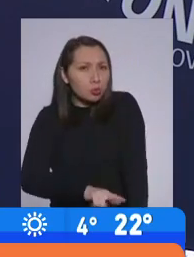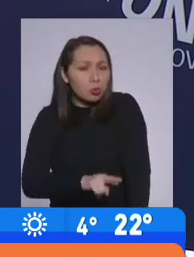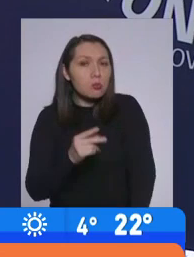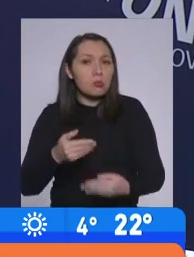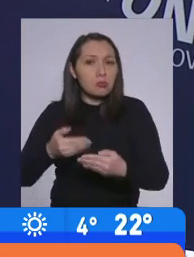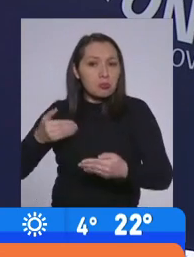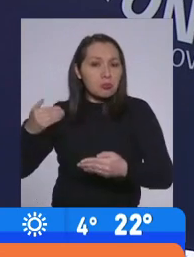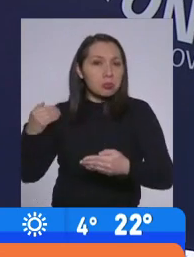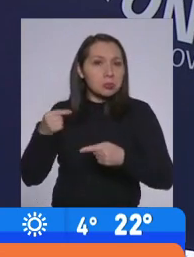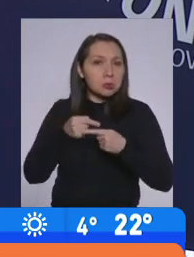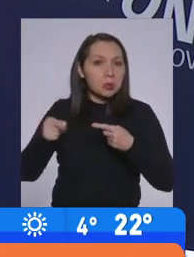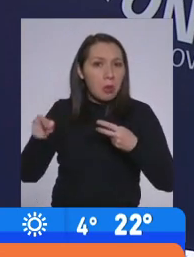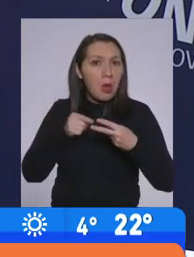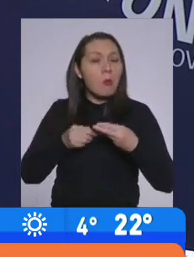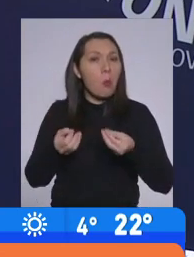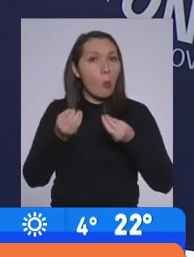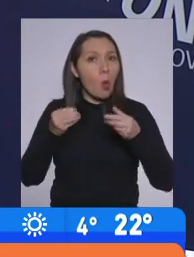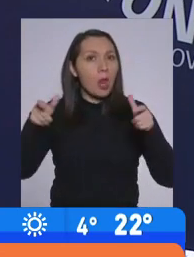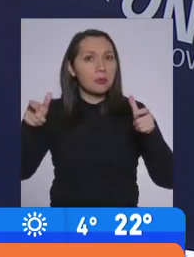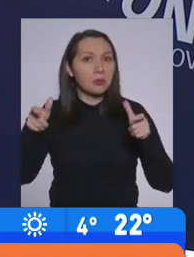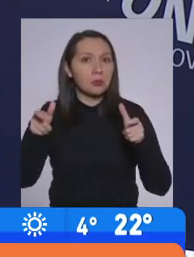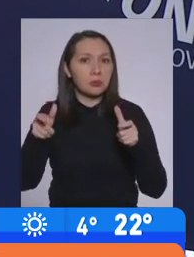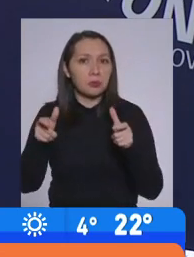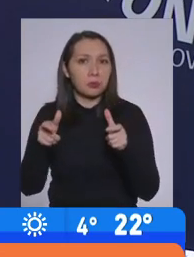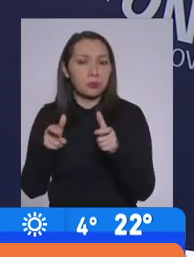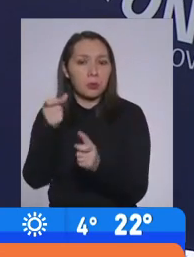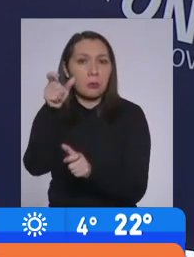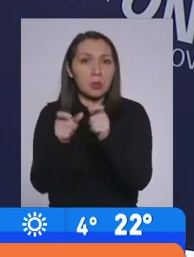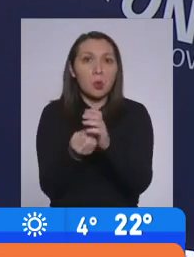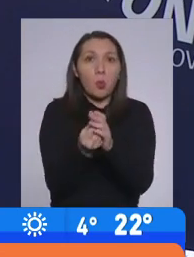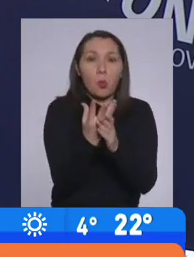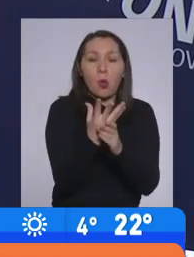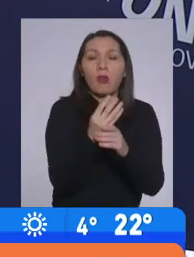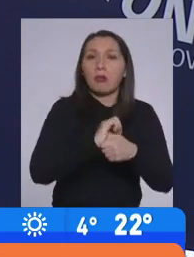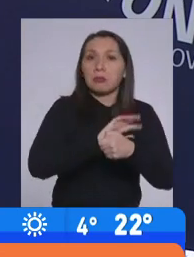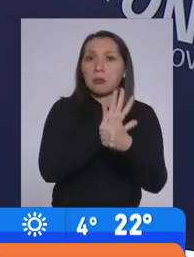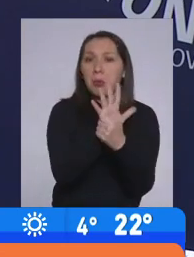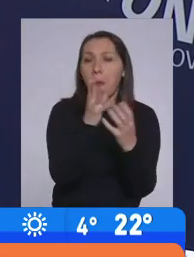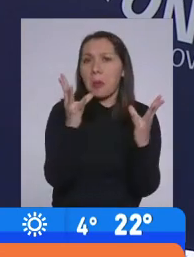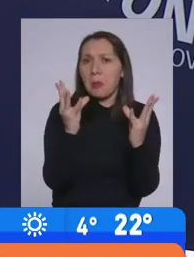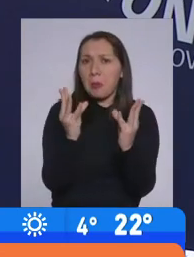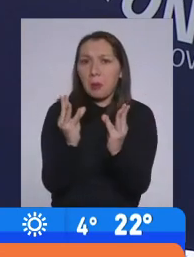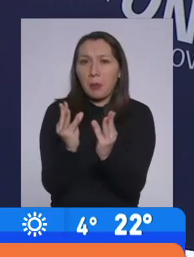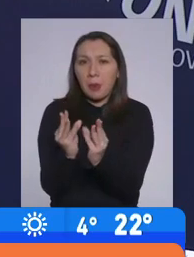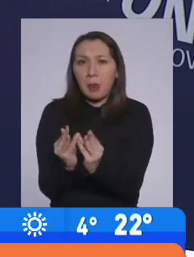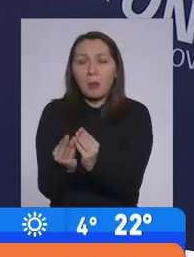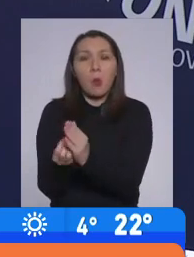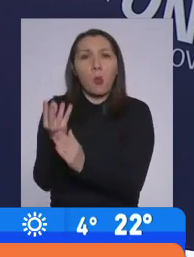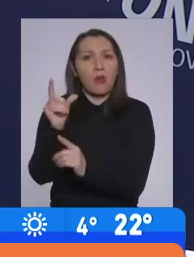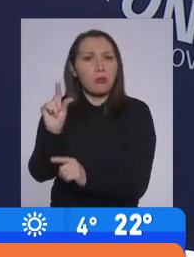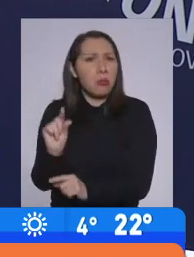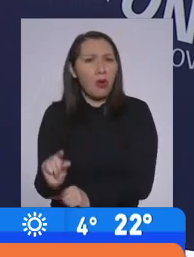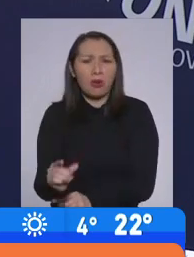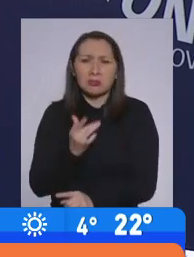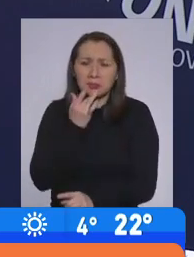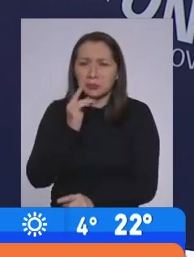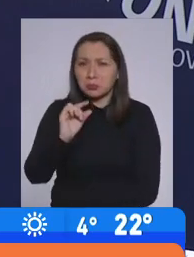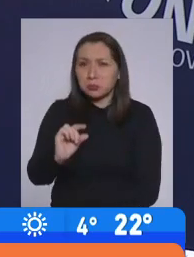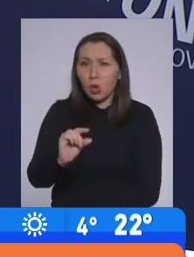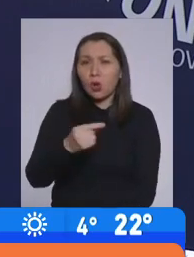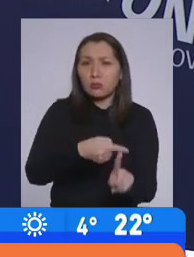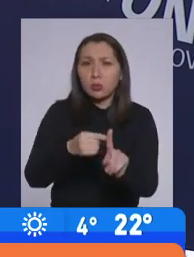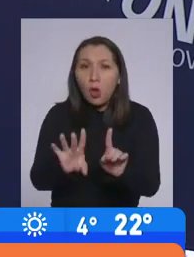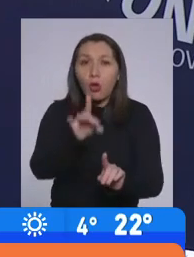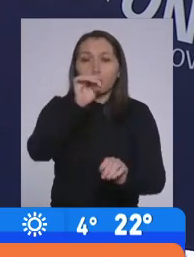las últimas semanas una muy buena evolución con respecto al número de casos nuevos una disminución en el número de casos nuevos una baja tasa de